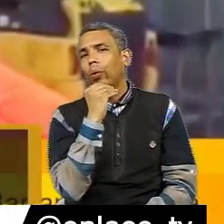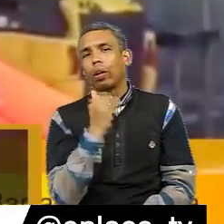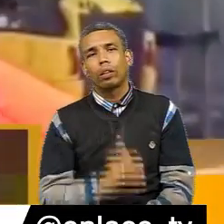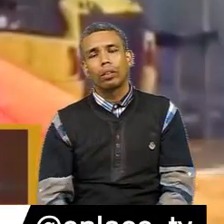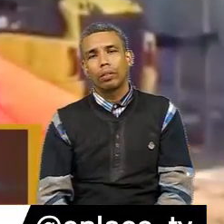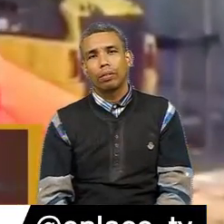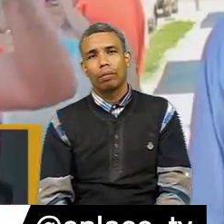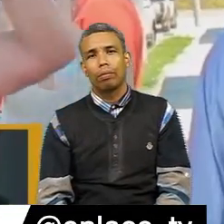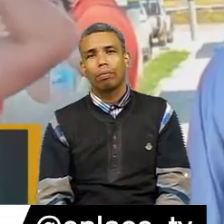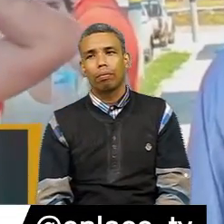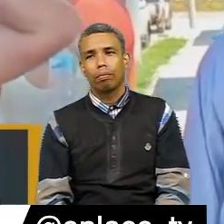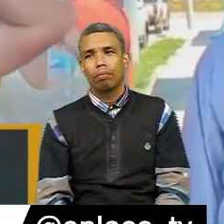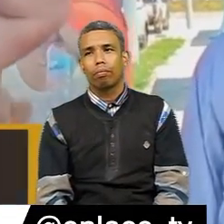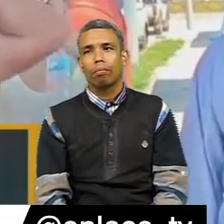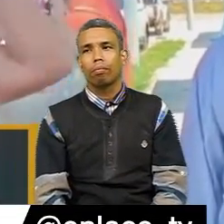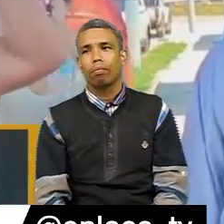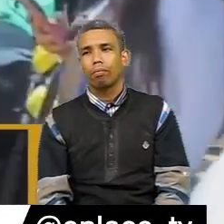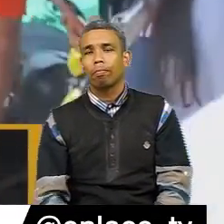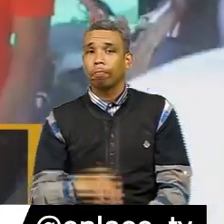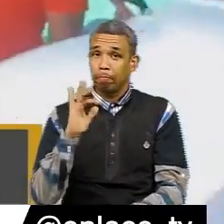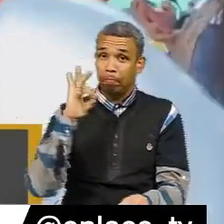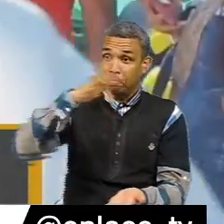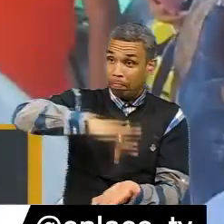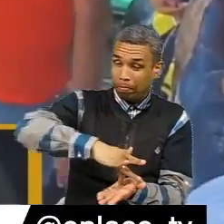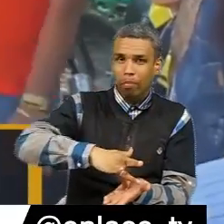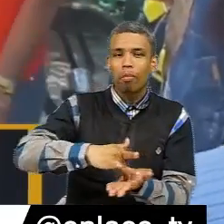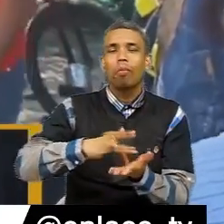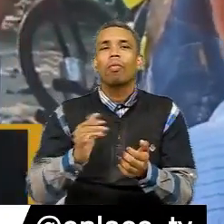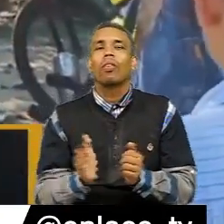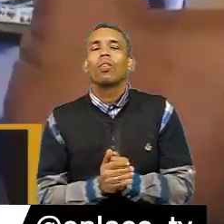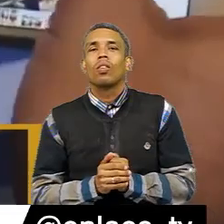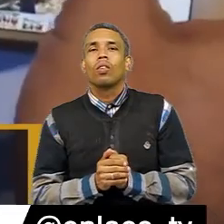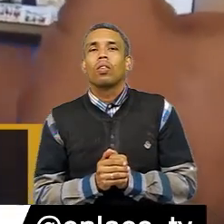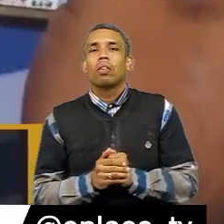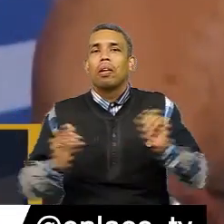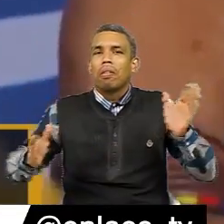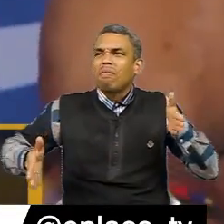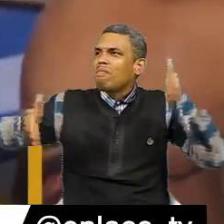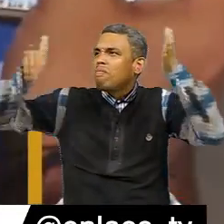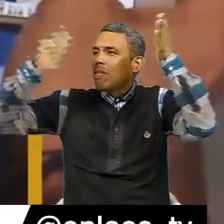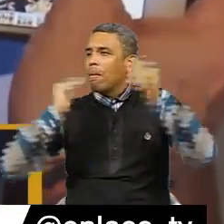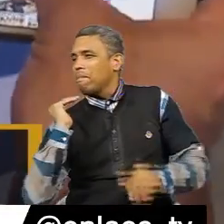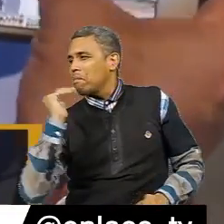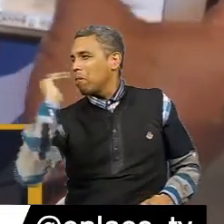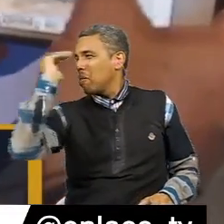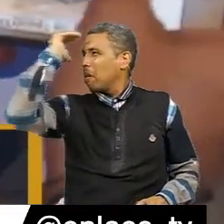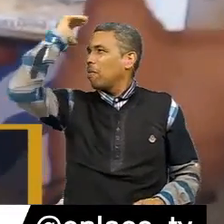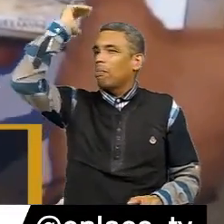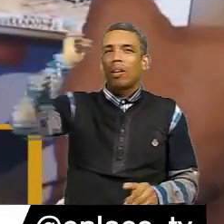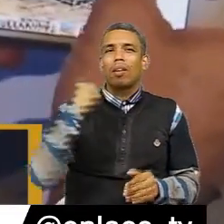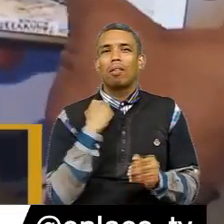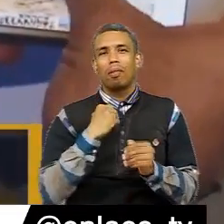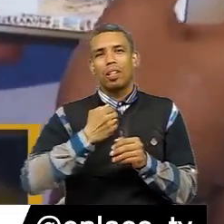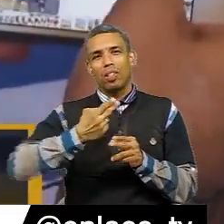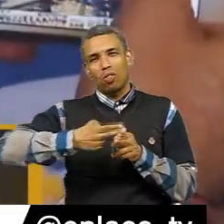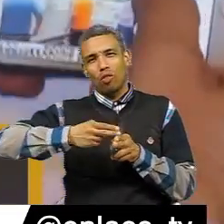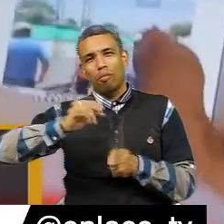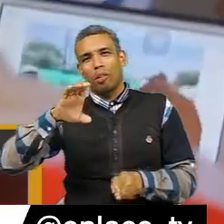Vinimos acá precisamente al proyecto de Colinas del Norte. Realmente, como muestran las gráficas, las fotos, los